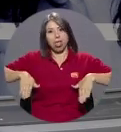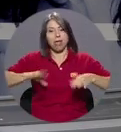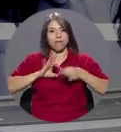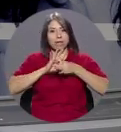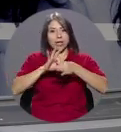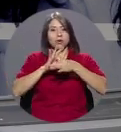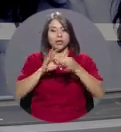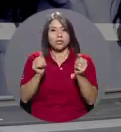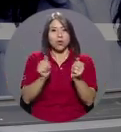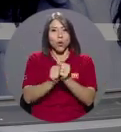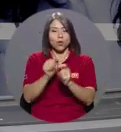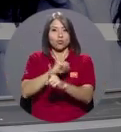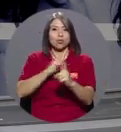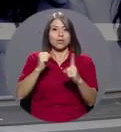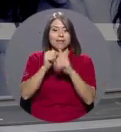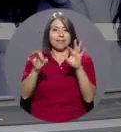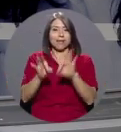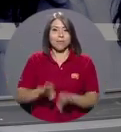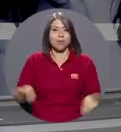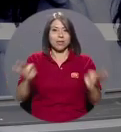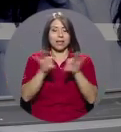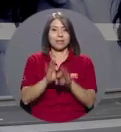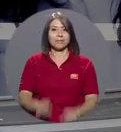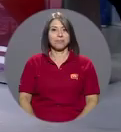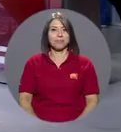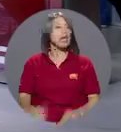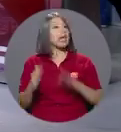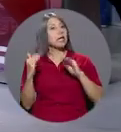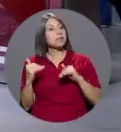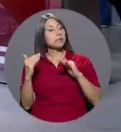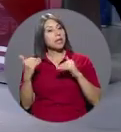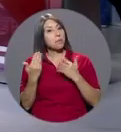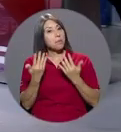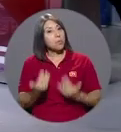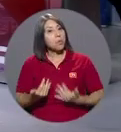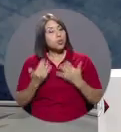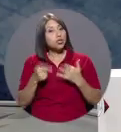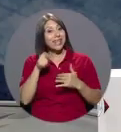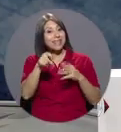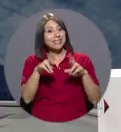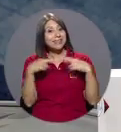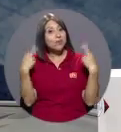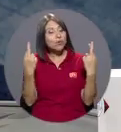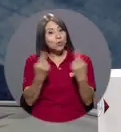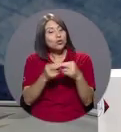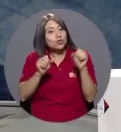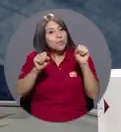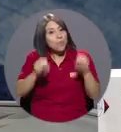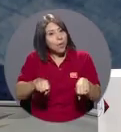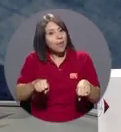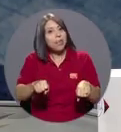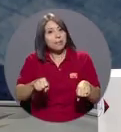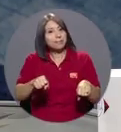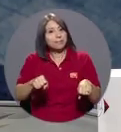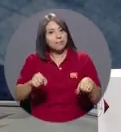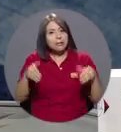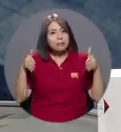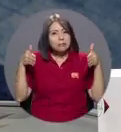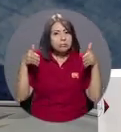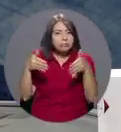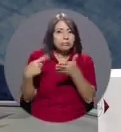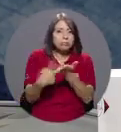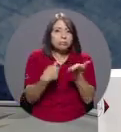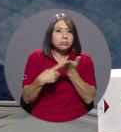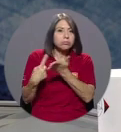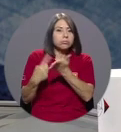muchas relaciones con esta sociedad tan importante. Esperemos que en el marco de esta reunión pues se pueda abordar, como